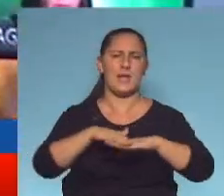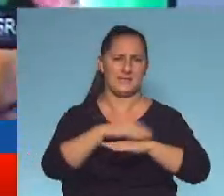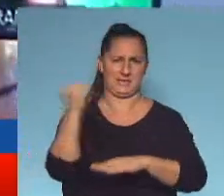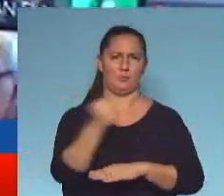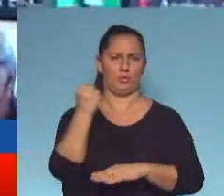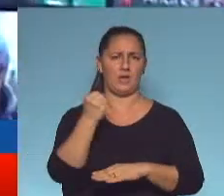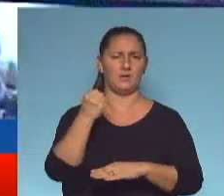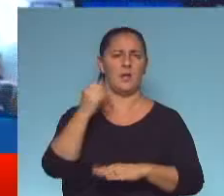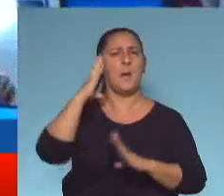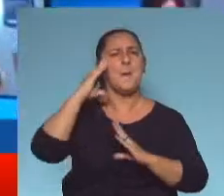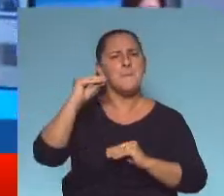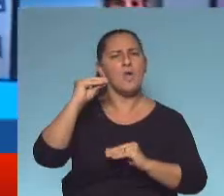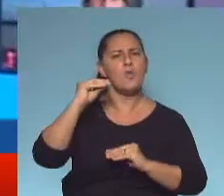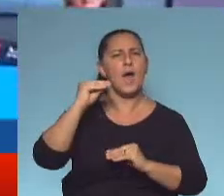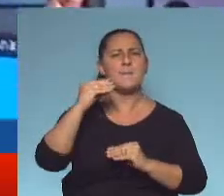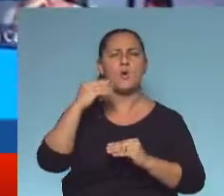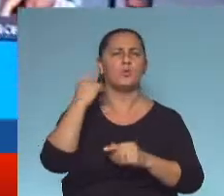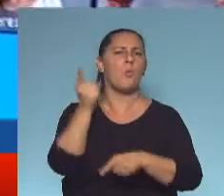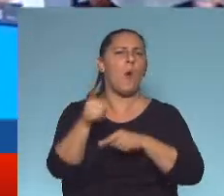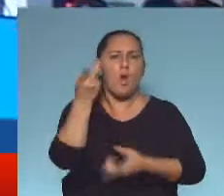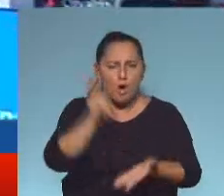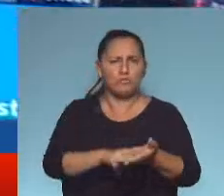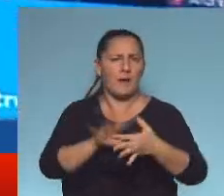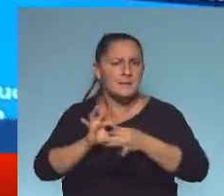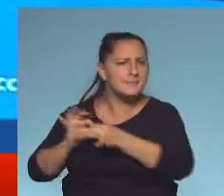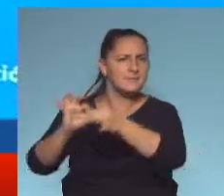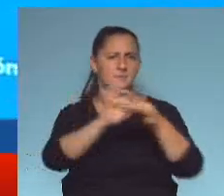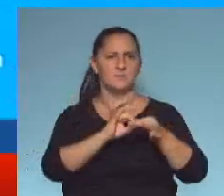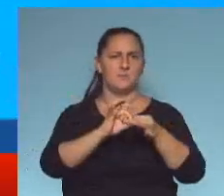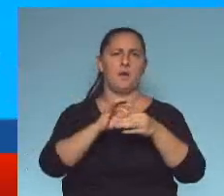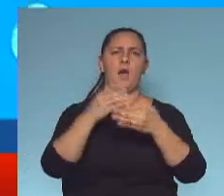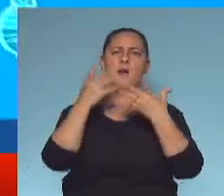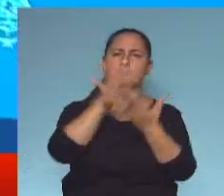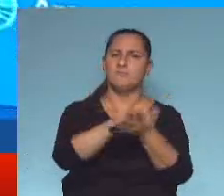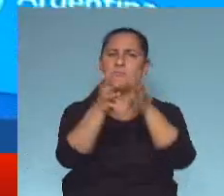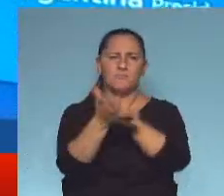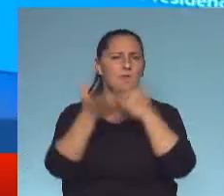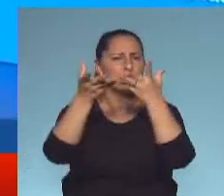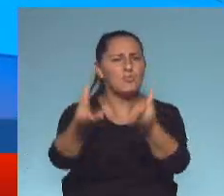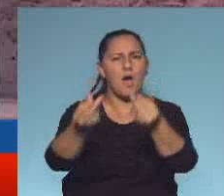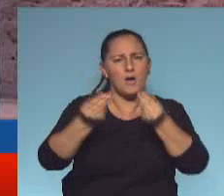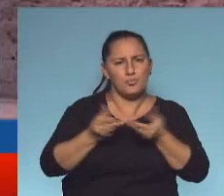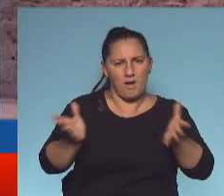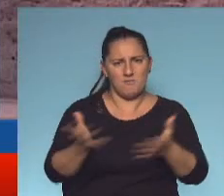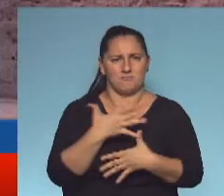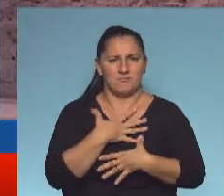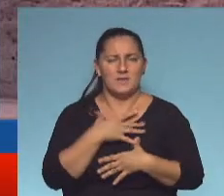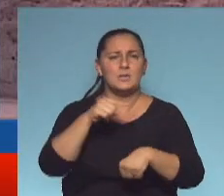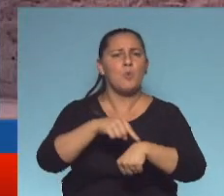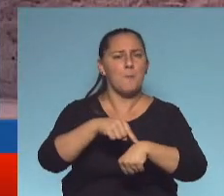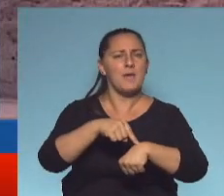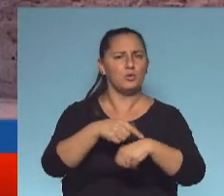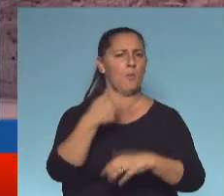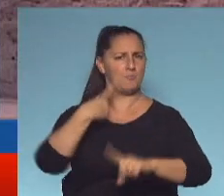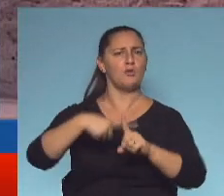madurado la exigencia de una nueva fraternidad capaz de ayuda recíproca y estima mutua. Este es un tiempo favorable